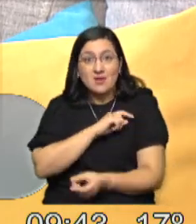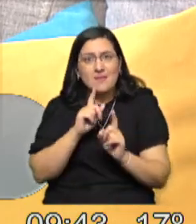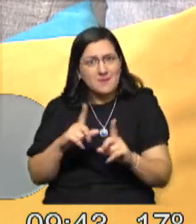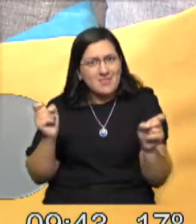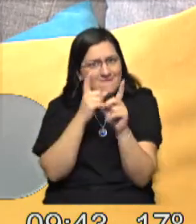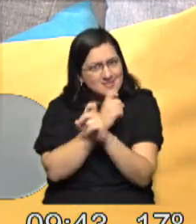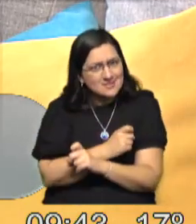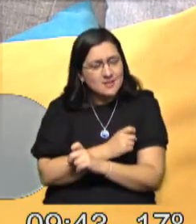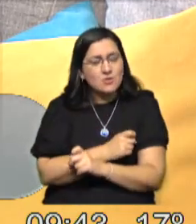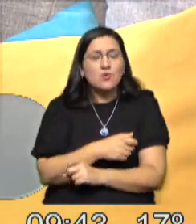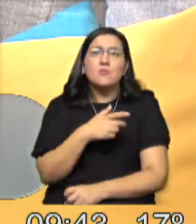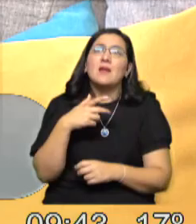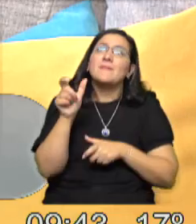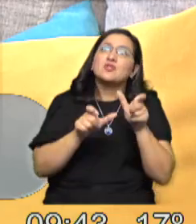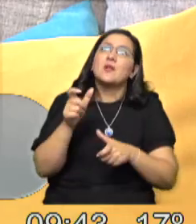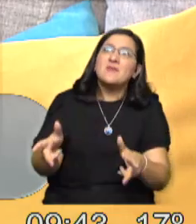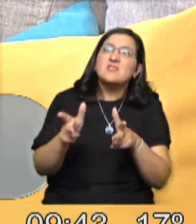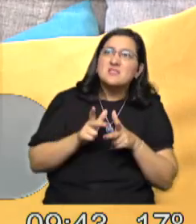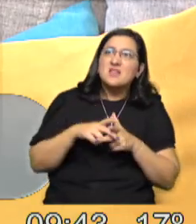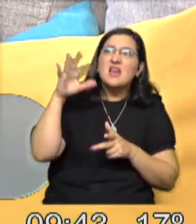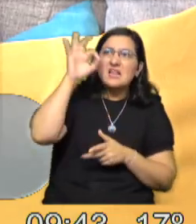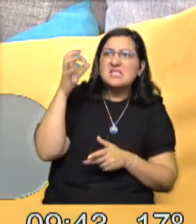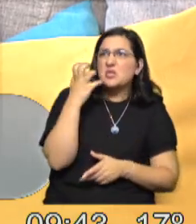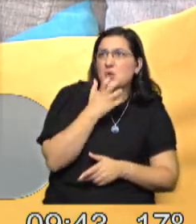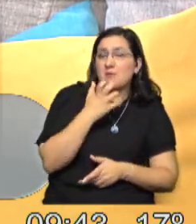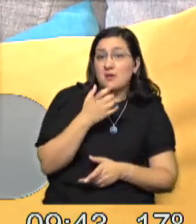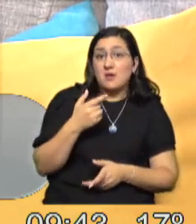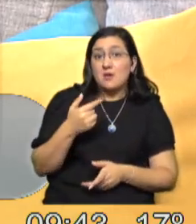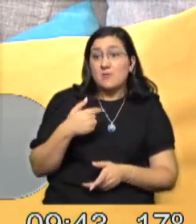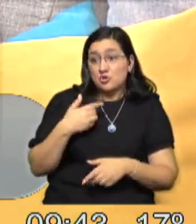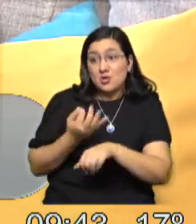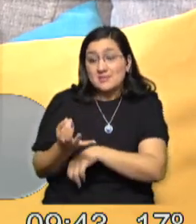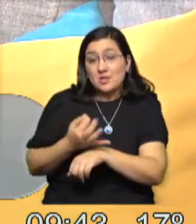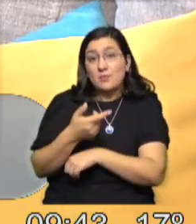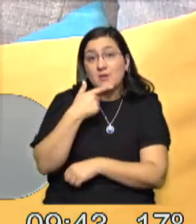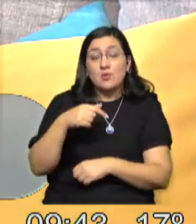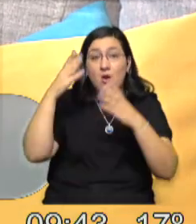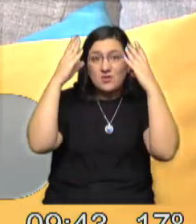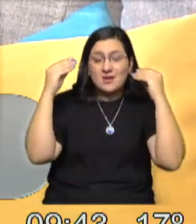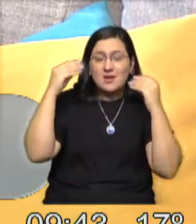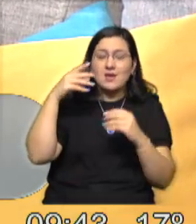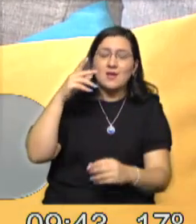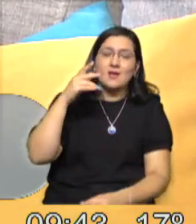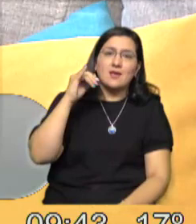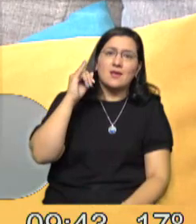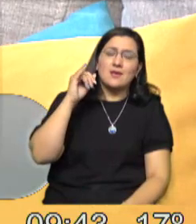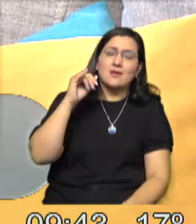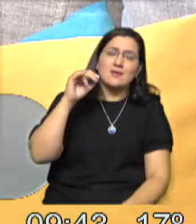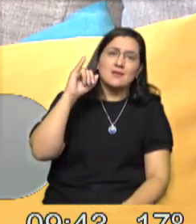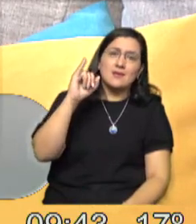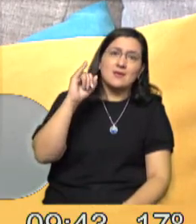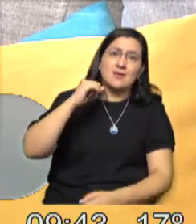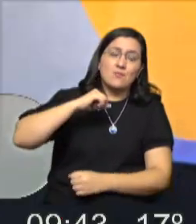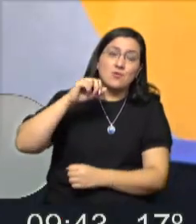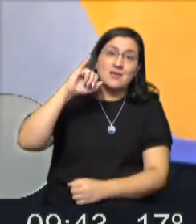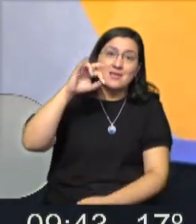Cuando la gente me dice, el inglés es horrible. No, yo, por ejemplo, le doy clases a una persona, a un irlandés, que en este momento él trabaja en un cuadro de la segunda de allá de